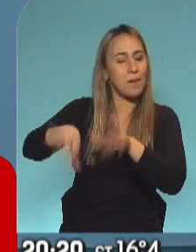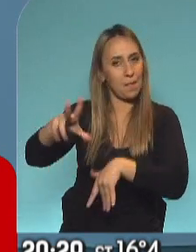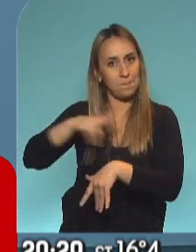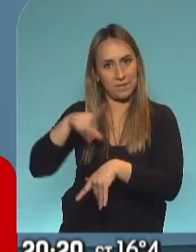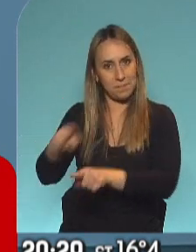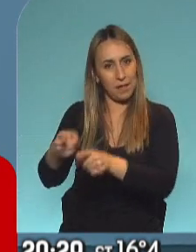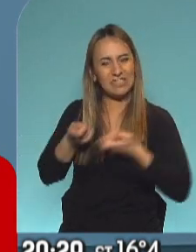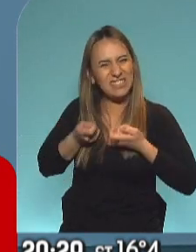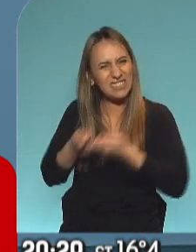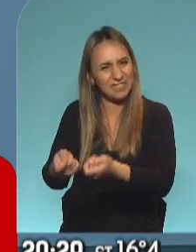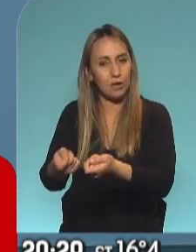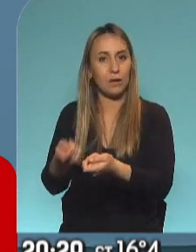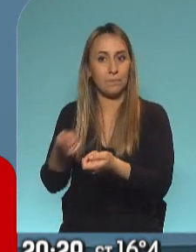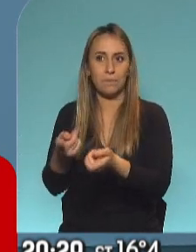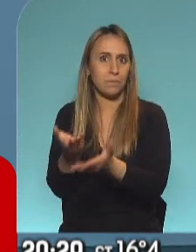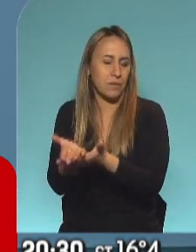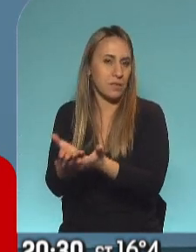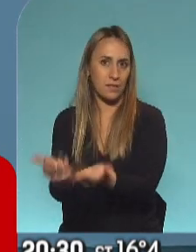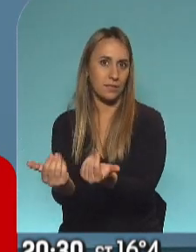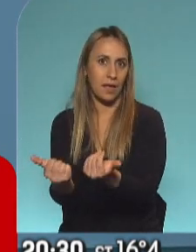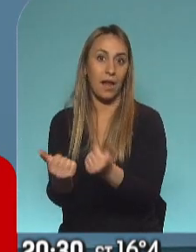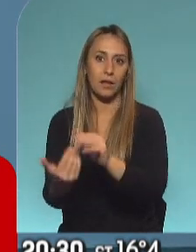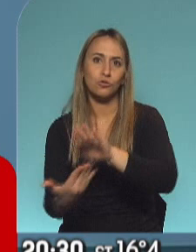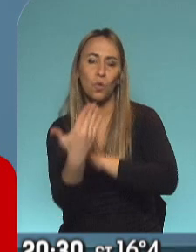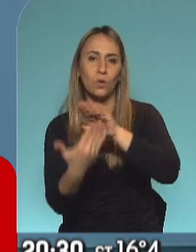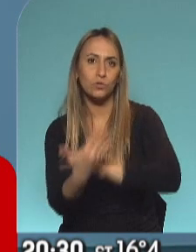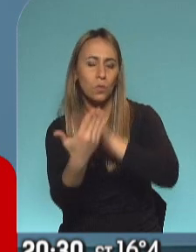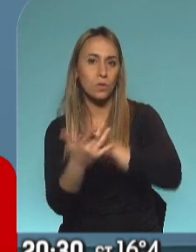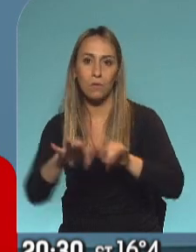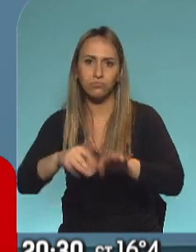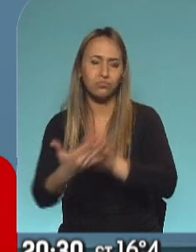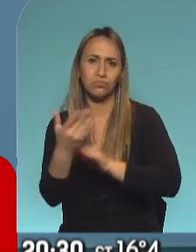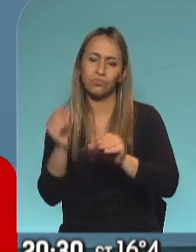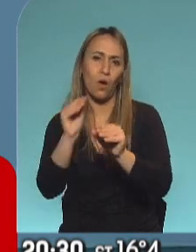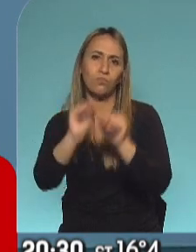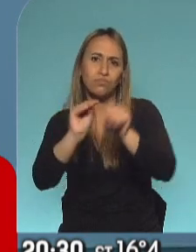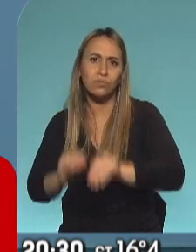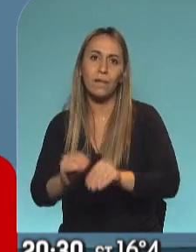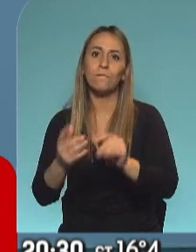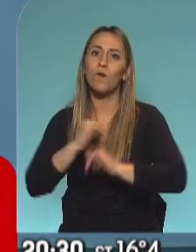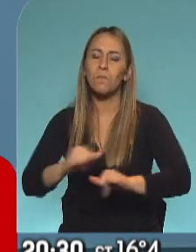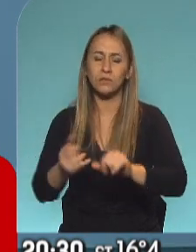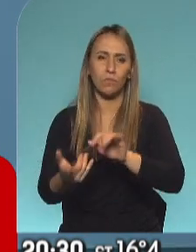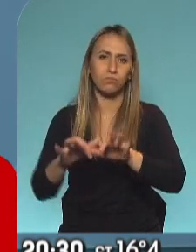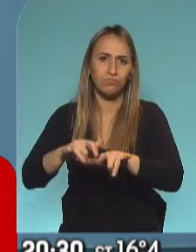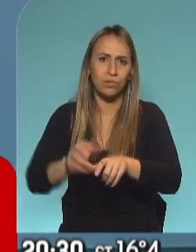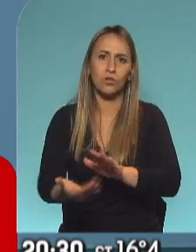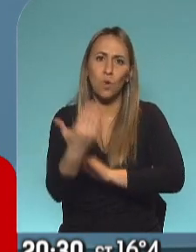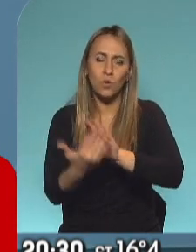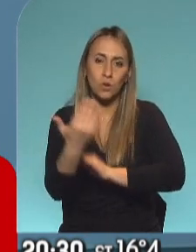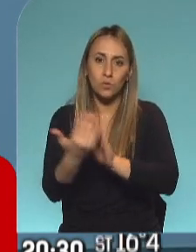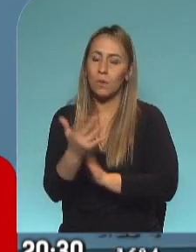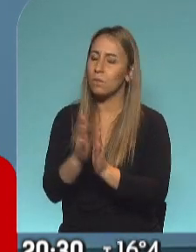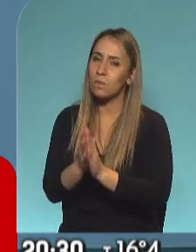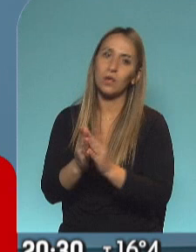que carguen. Pero era un continuo llamar y llamar, tienen que cargar, no tenemos una herramienta